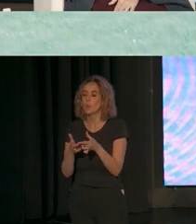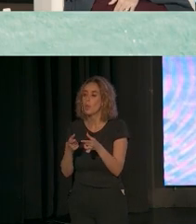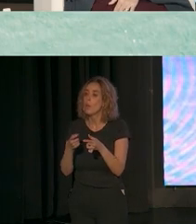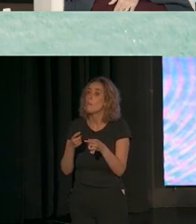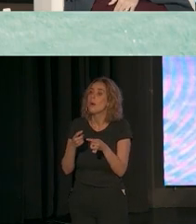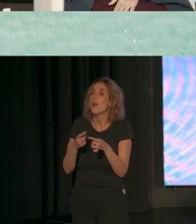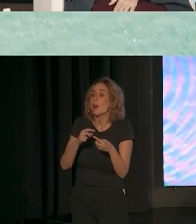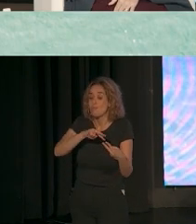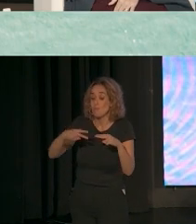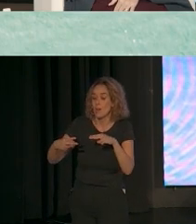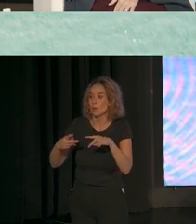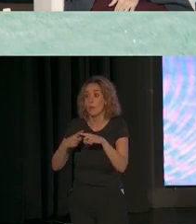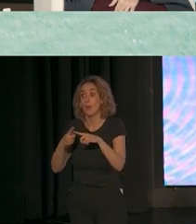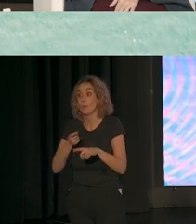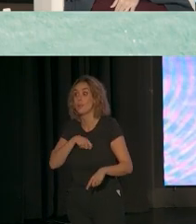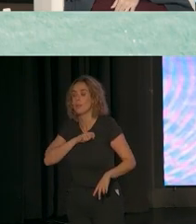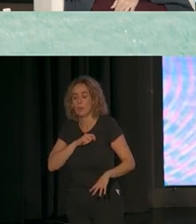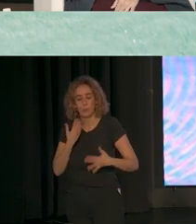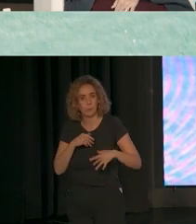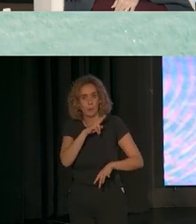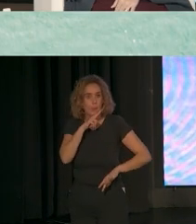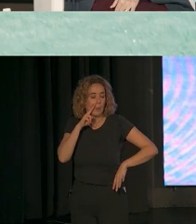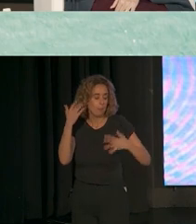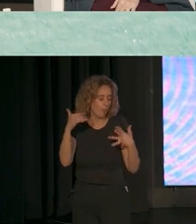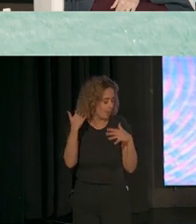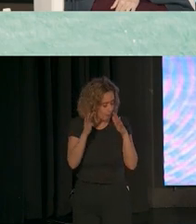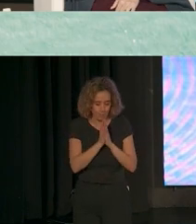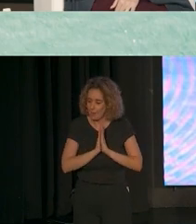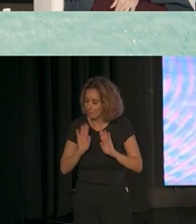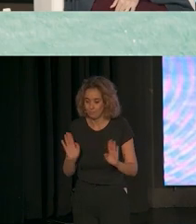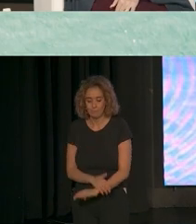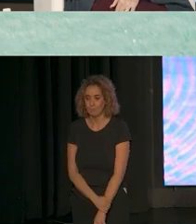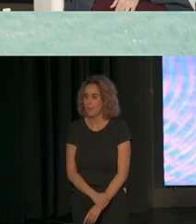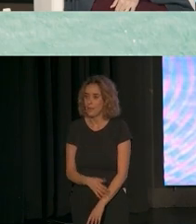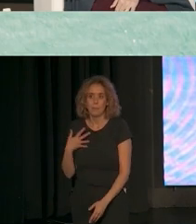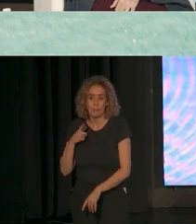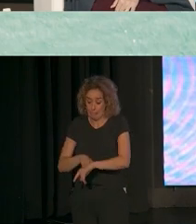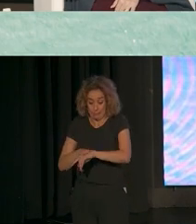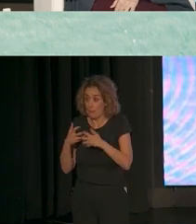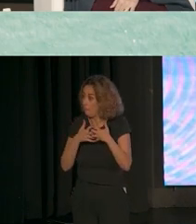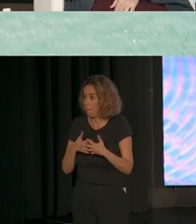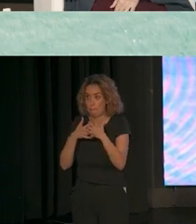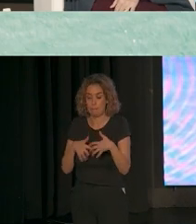cosas al español. Madre mía, ya nos vamos a quedar, es una pelea contra el tiempo.